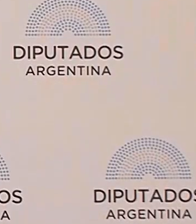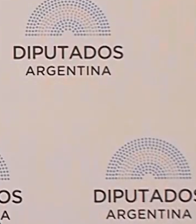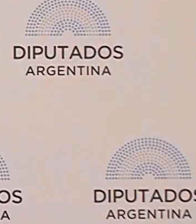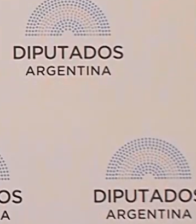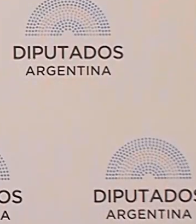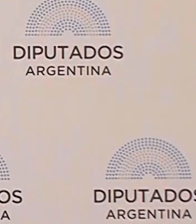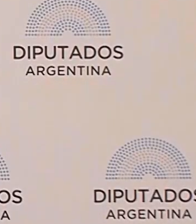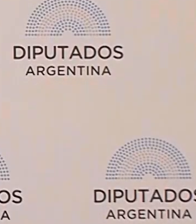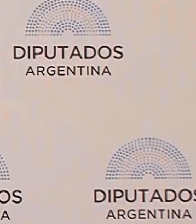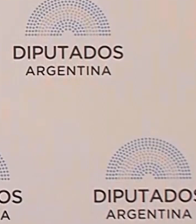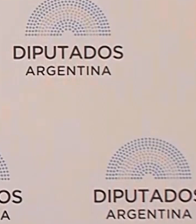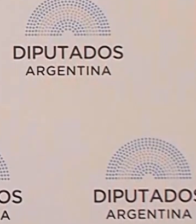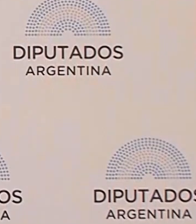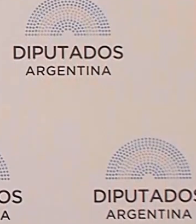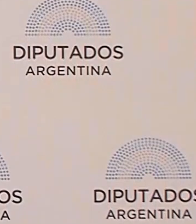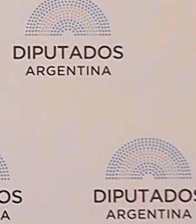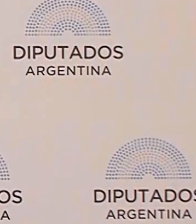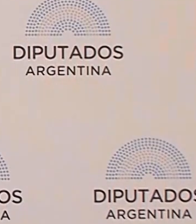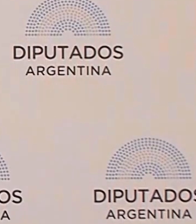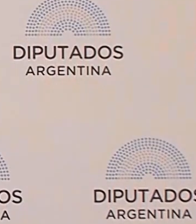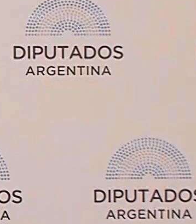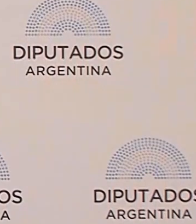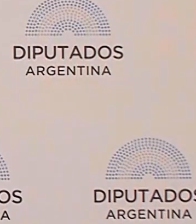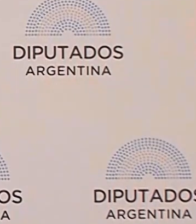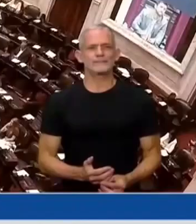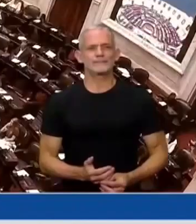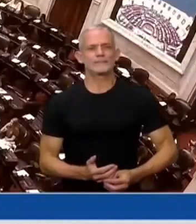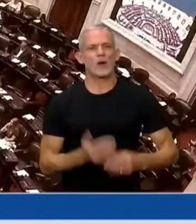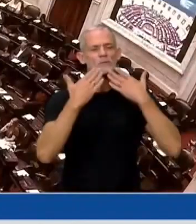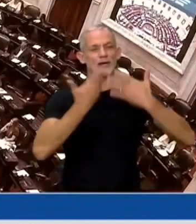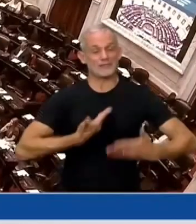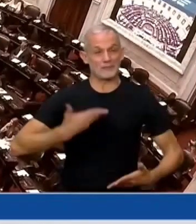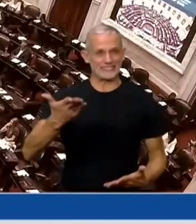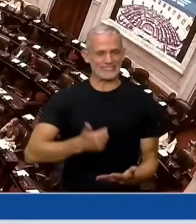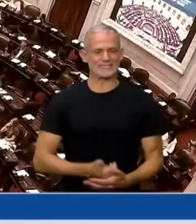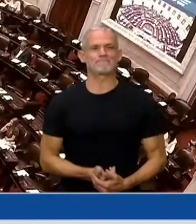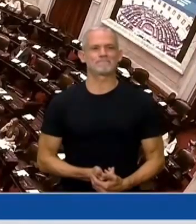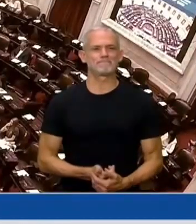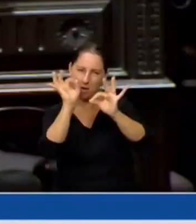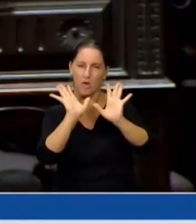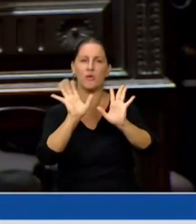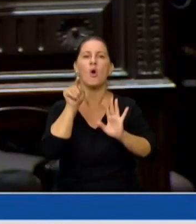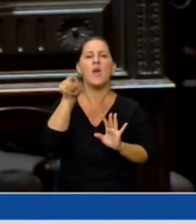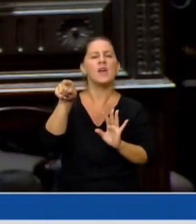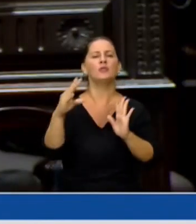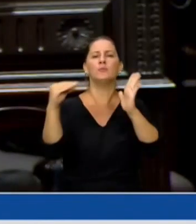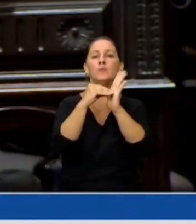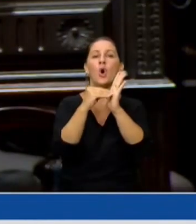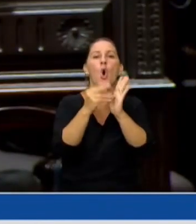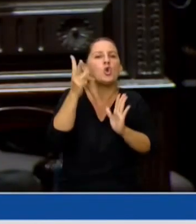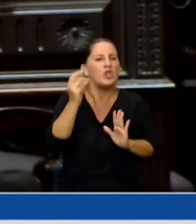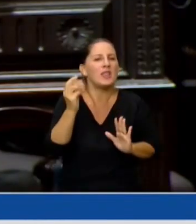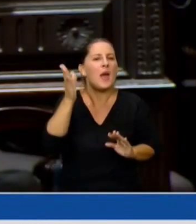estas últimas semanas tomó la cámara de diputados y podamos tener este instrumento legal que fortalecerá una